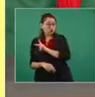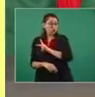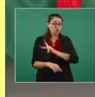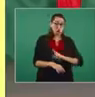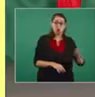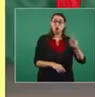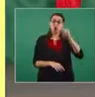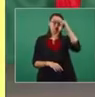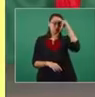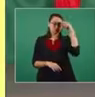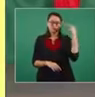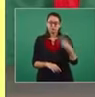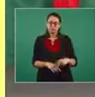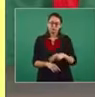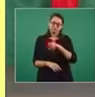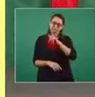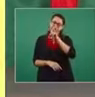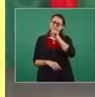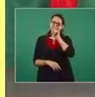porque